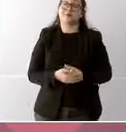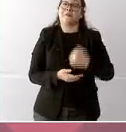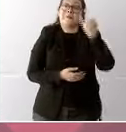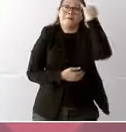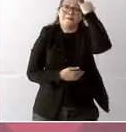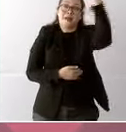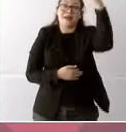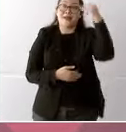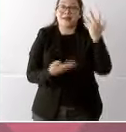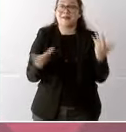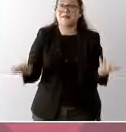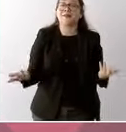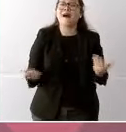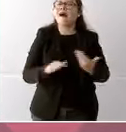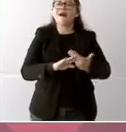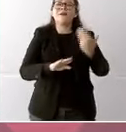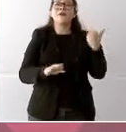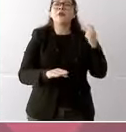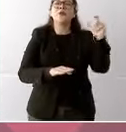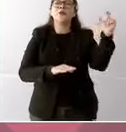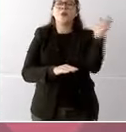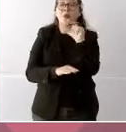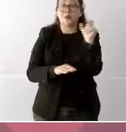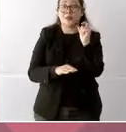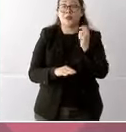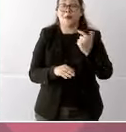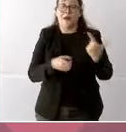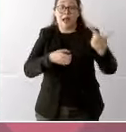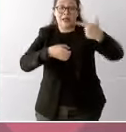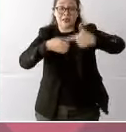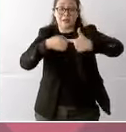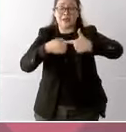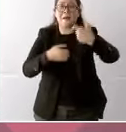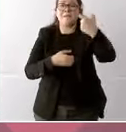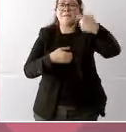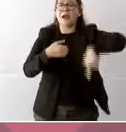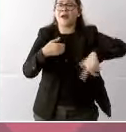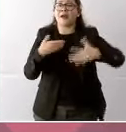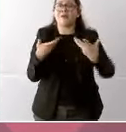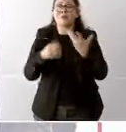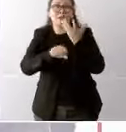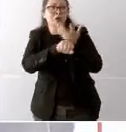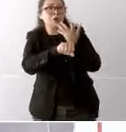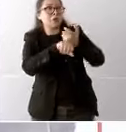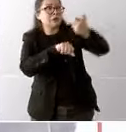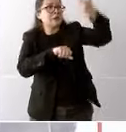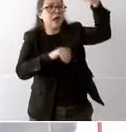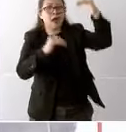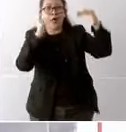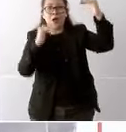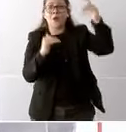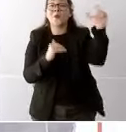la gasolina en México estuviese más barata que en Estados Unidos?